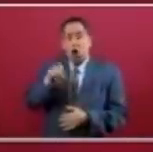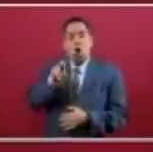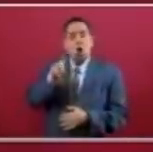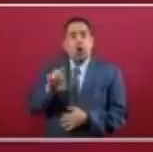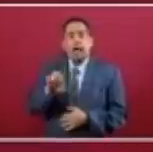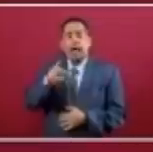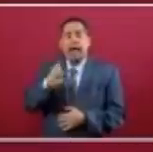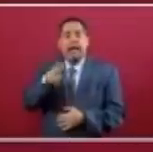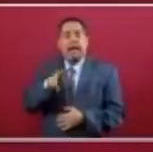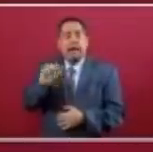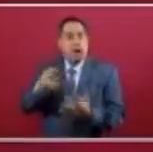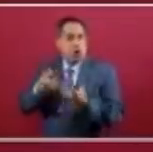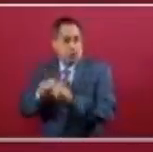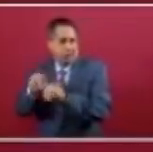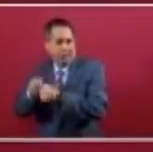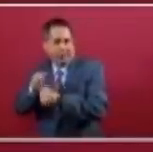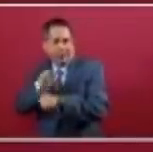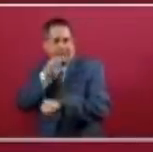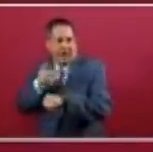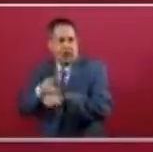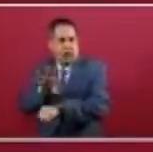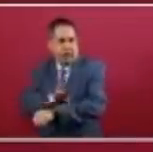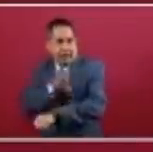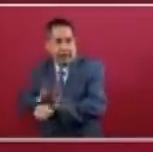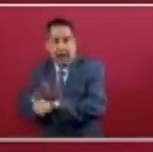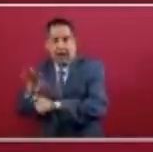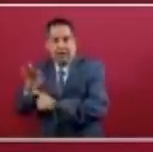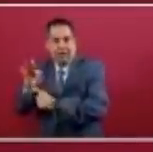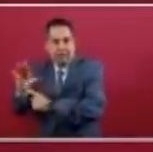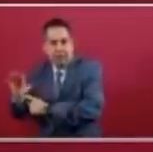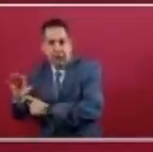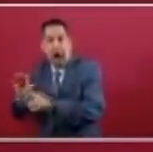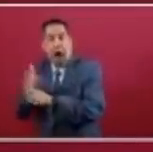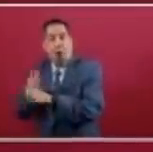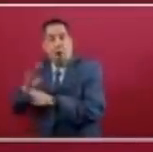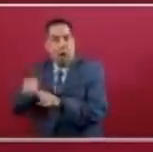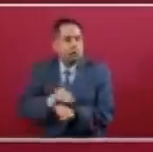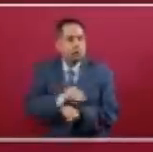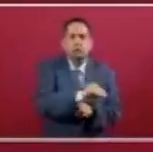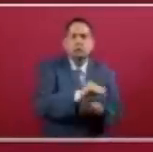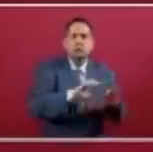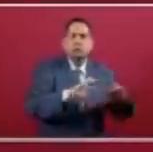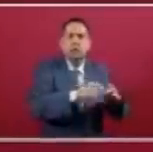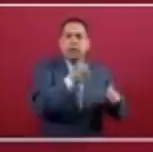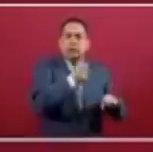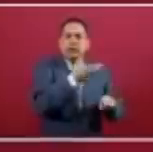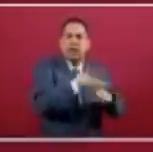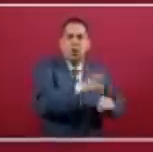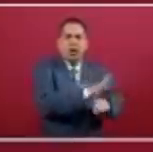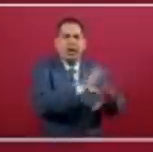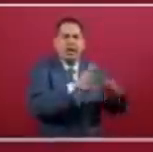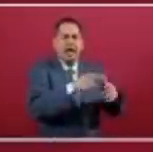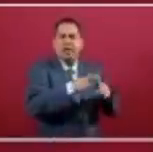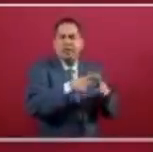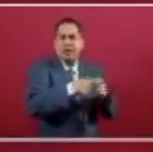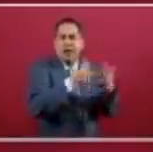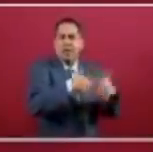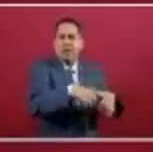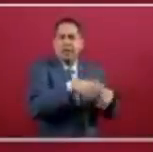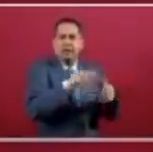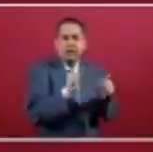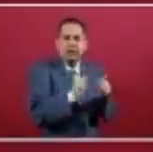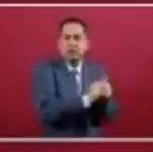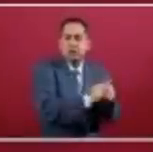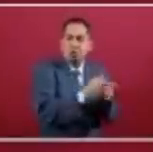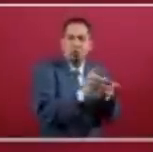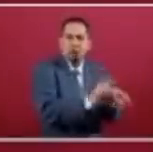con Felipe Calderón, consultor de energía y broker a través de toda una serie de empresas, ha